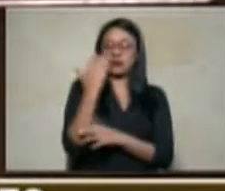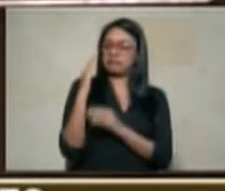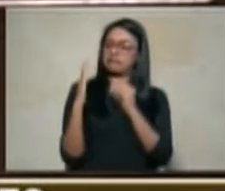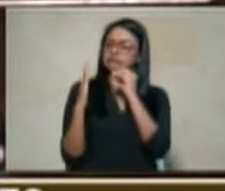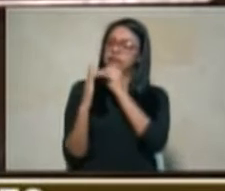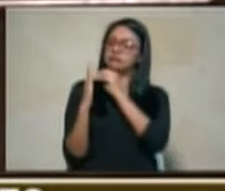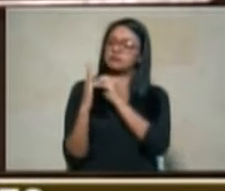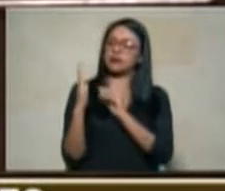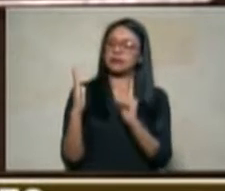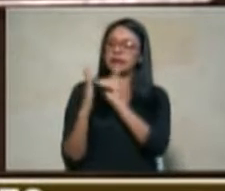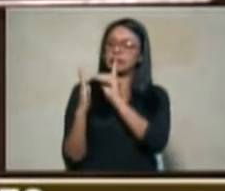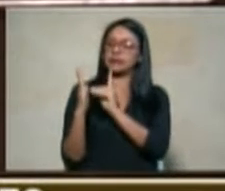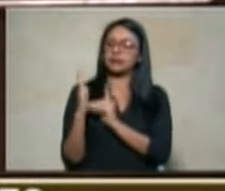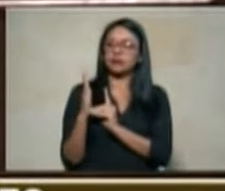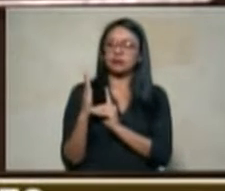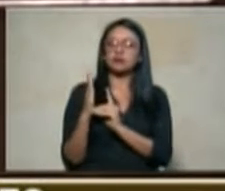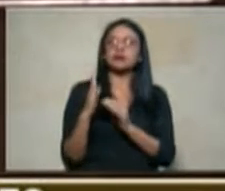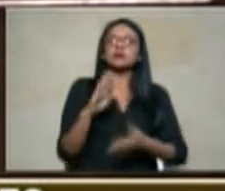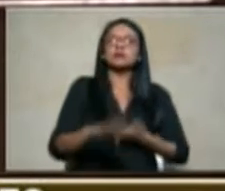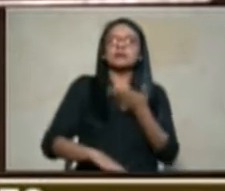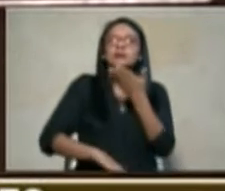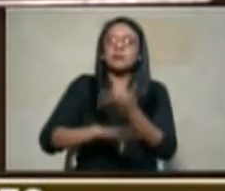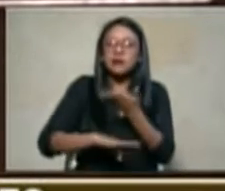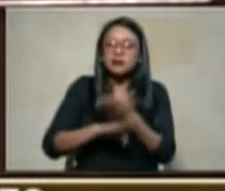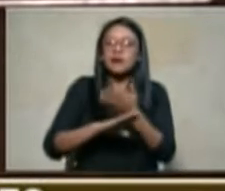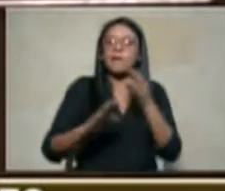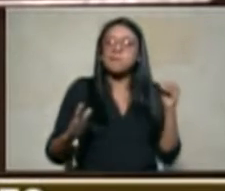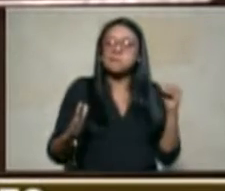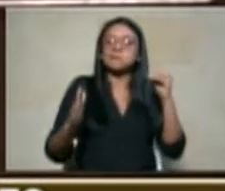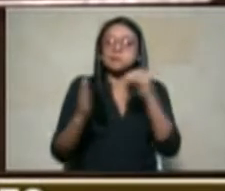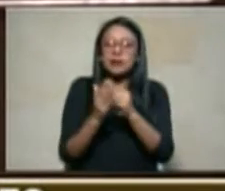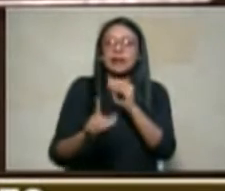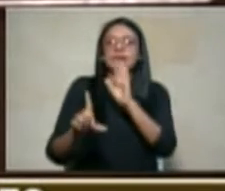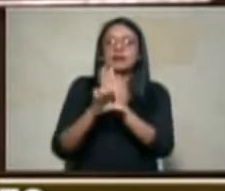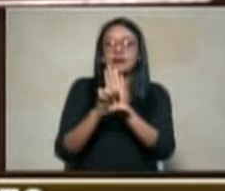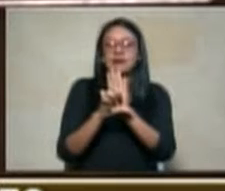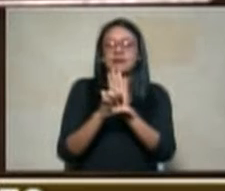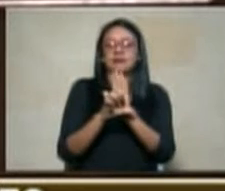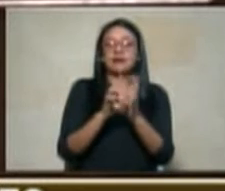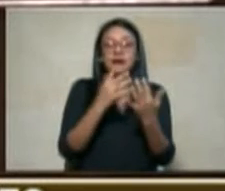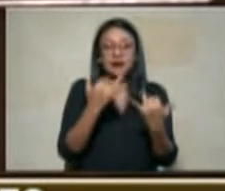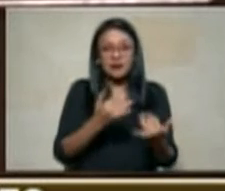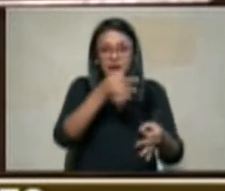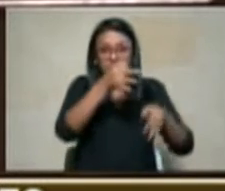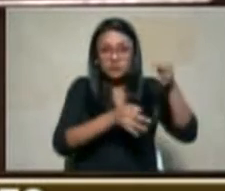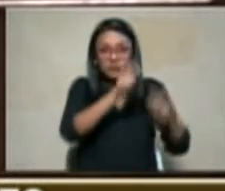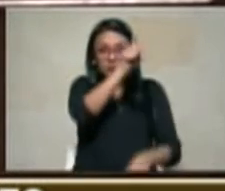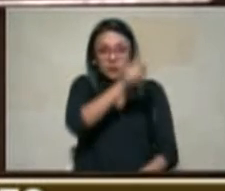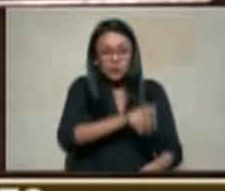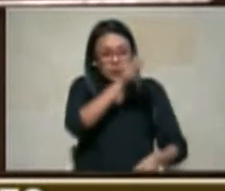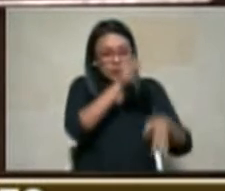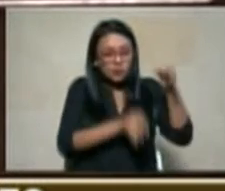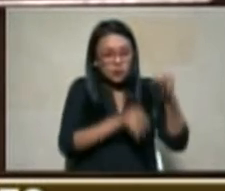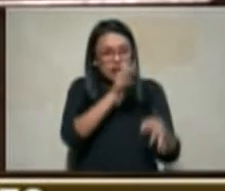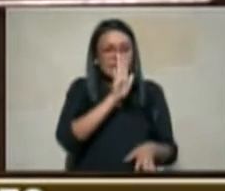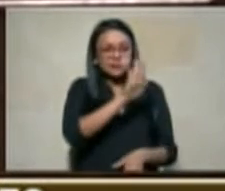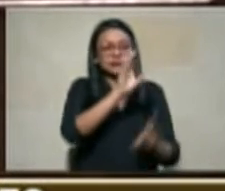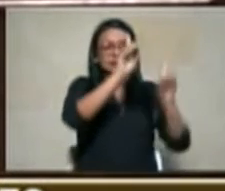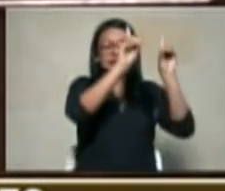y nuestra propuesta es que queden incorporados a la ley. Aquí el juez es el que tiene que